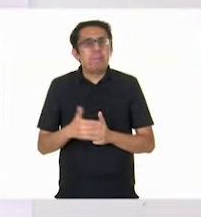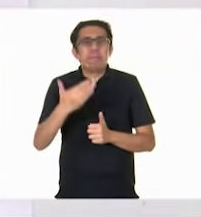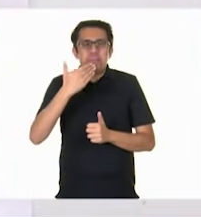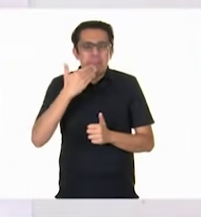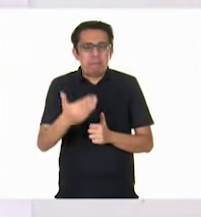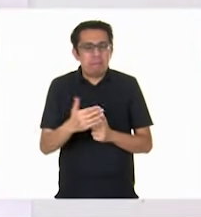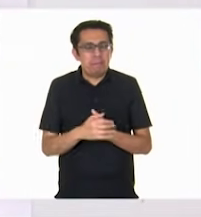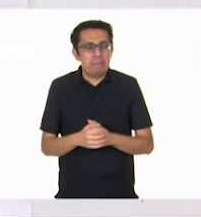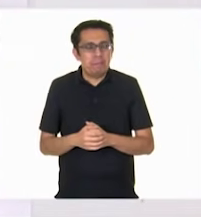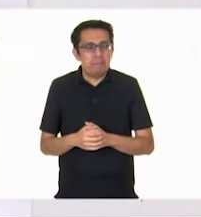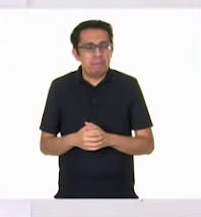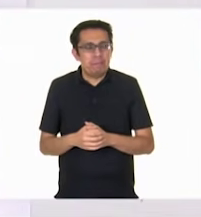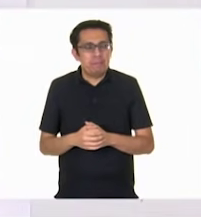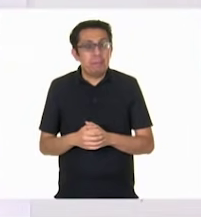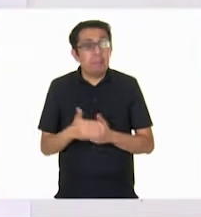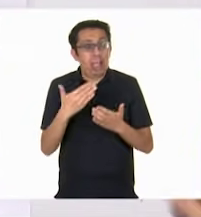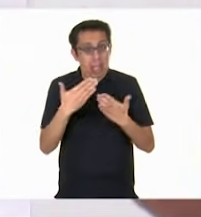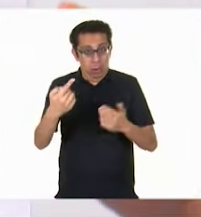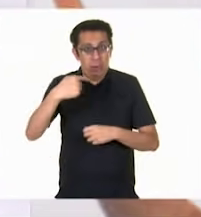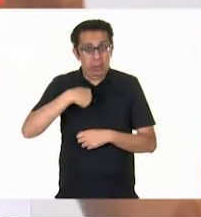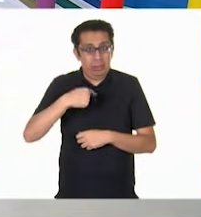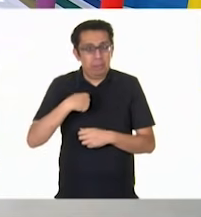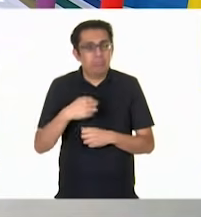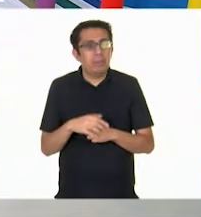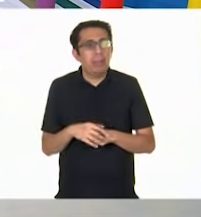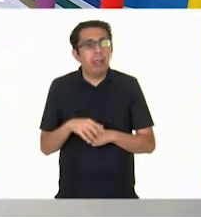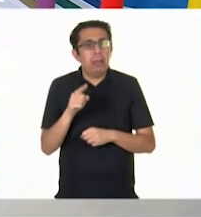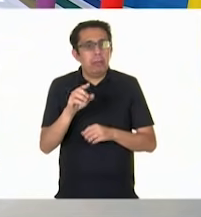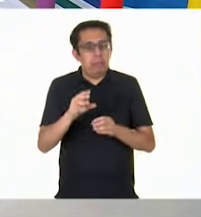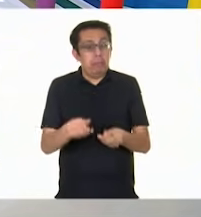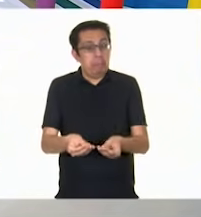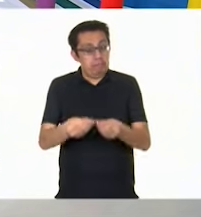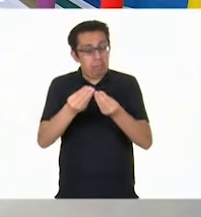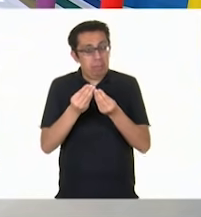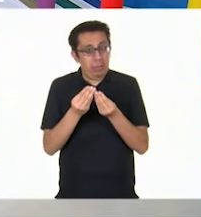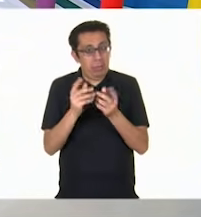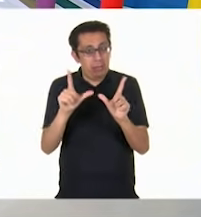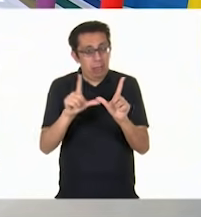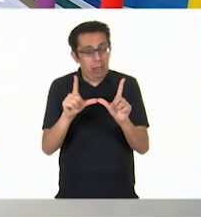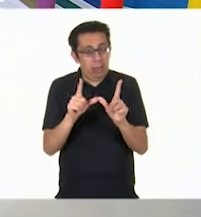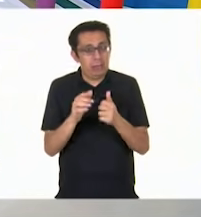bien. Ahora es mi turno. Toma una tarjeta, Jenny. Ok.